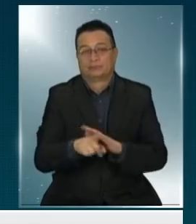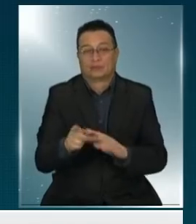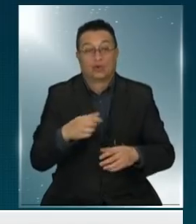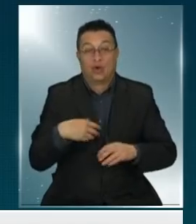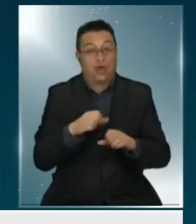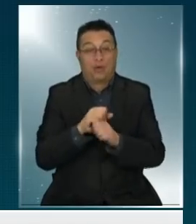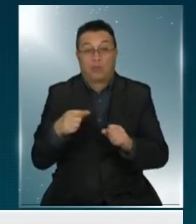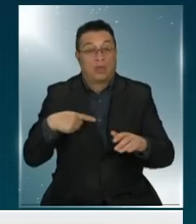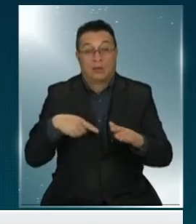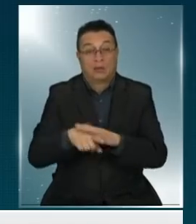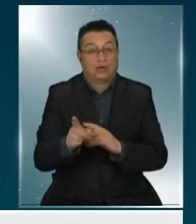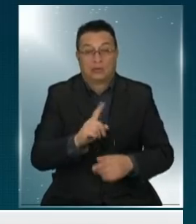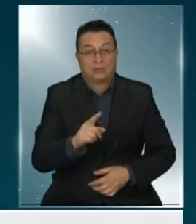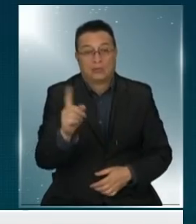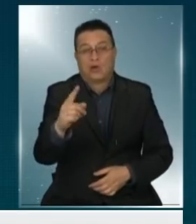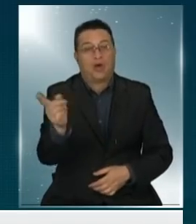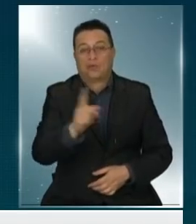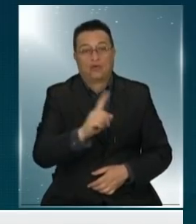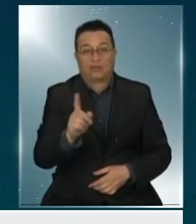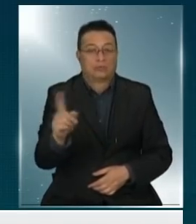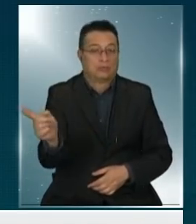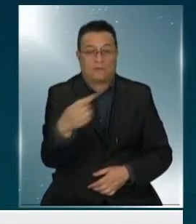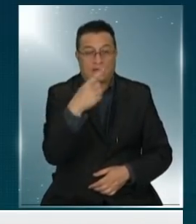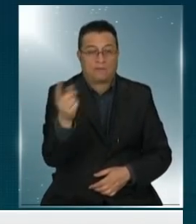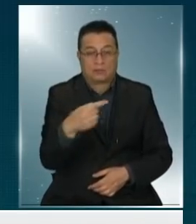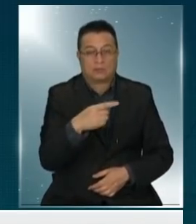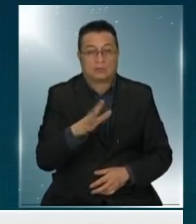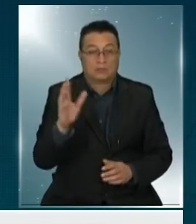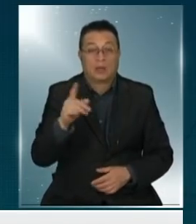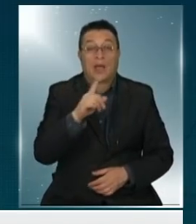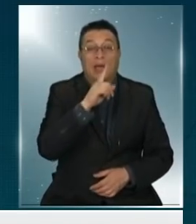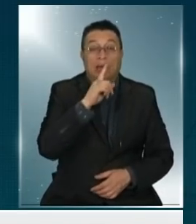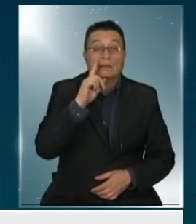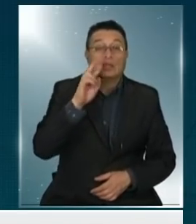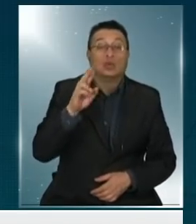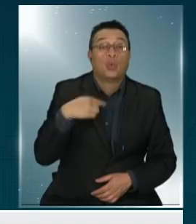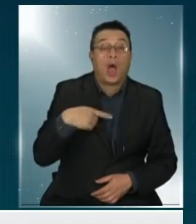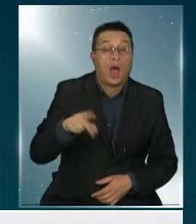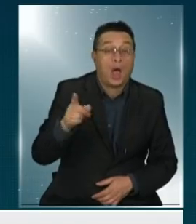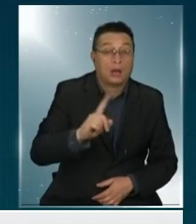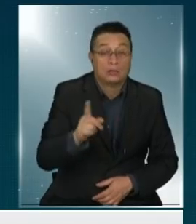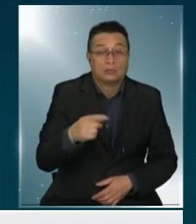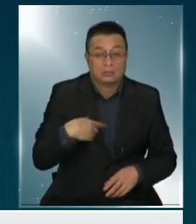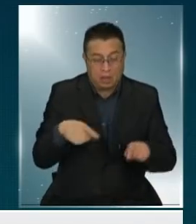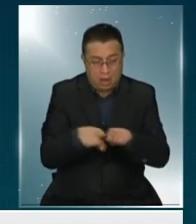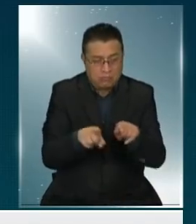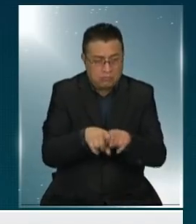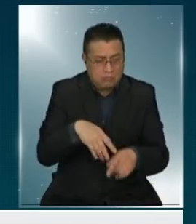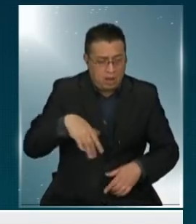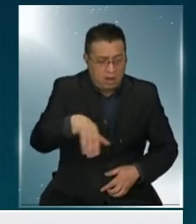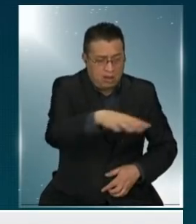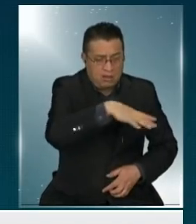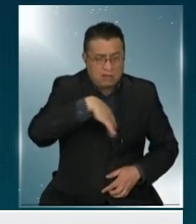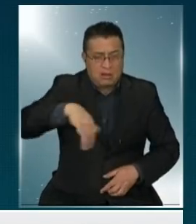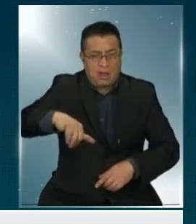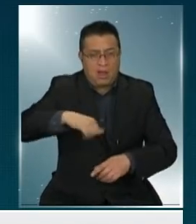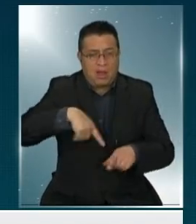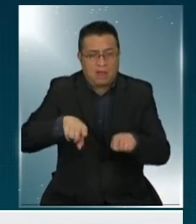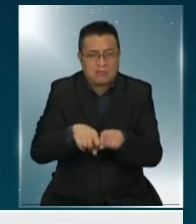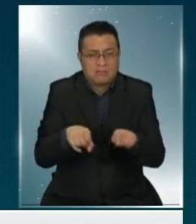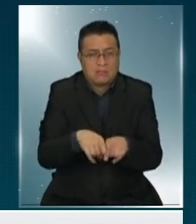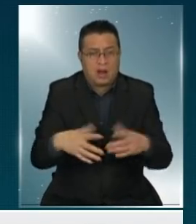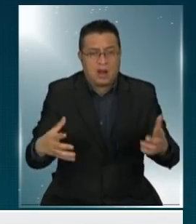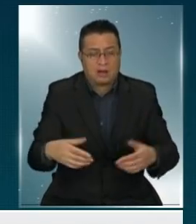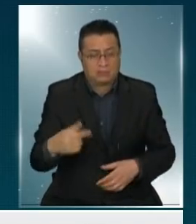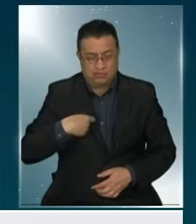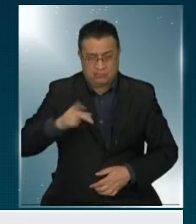pasar? No, no vuelta nomás. Voy a pasar. Ya. No vuelta nomás. Voy para Tirúa, hermano. No, no vuelta nomás. Vamos todos, hermano. No, no sé. Yo soy hermano. Yo soy hermano